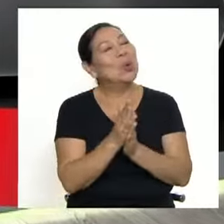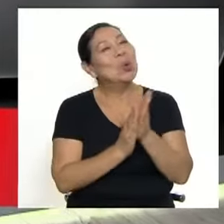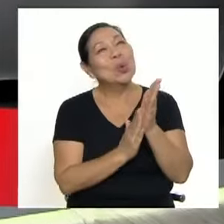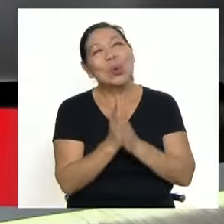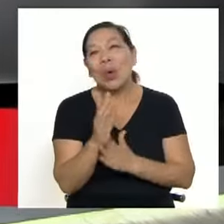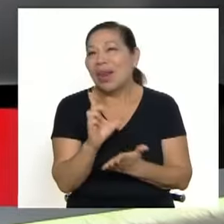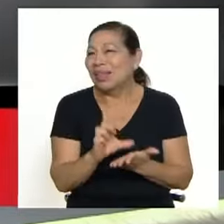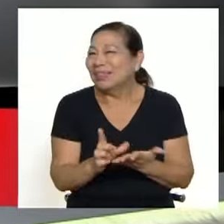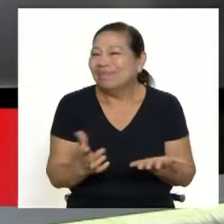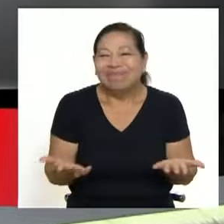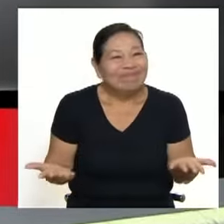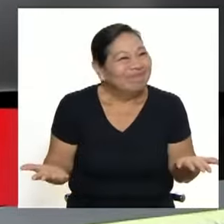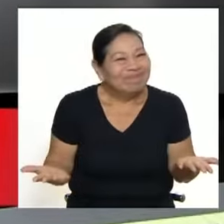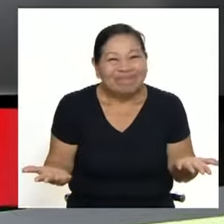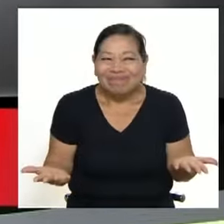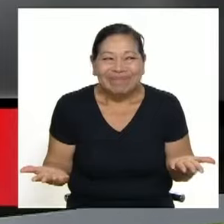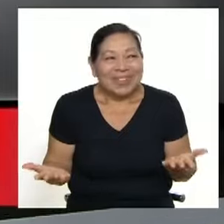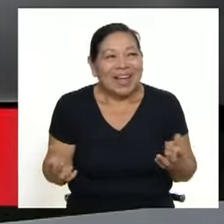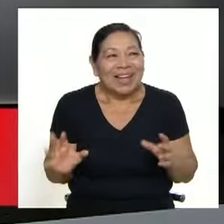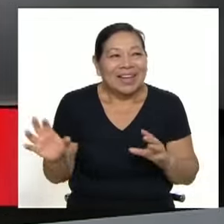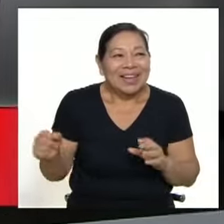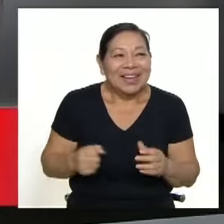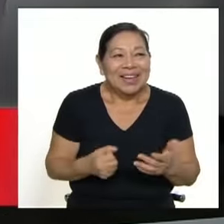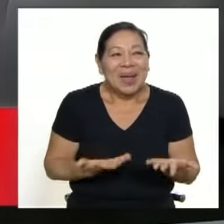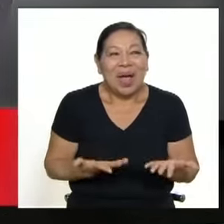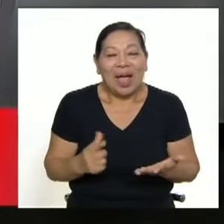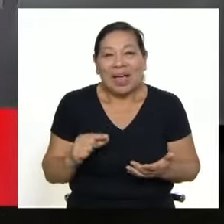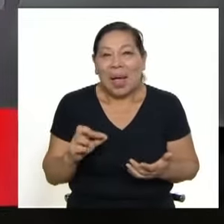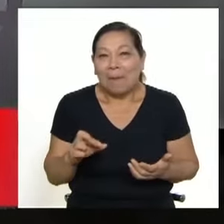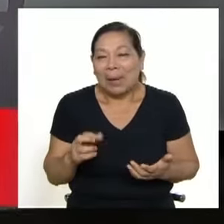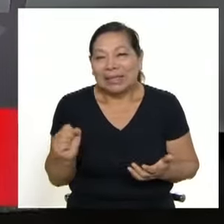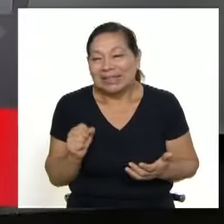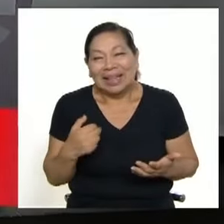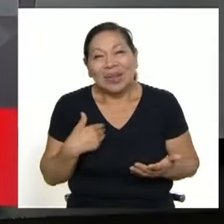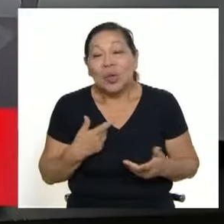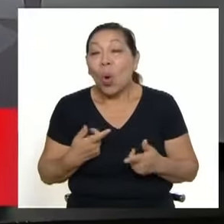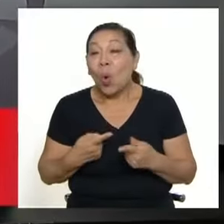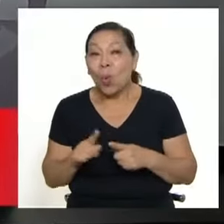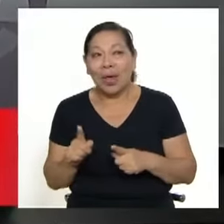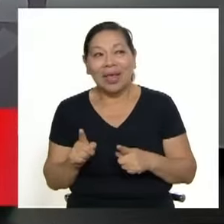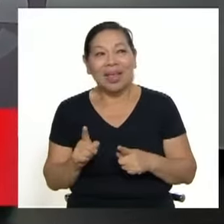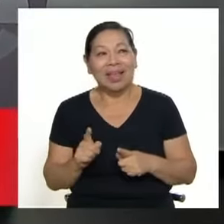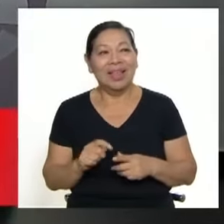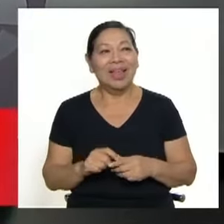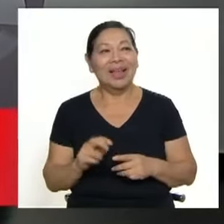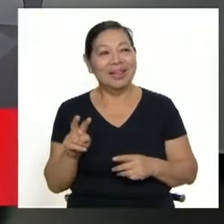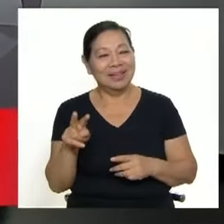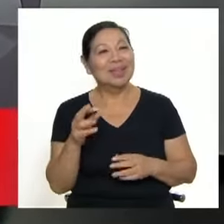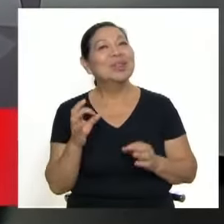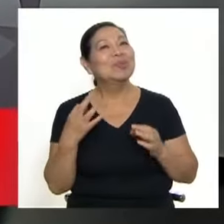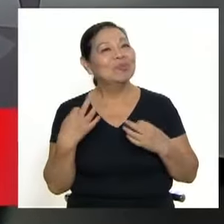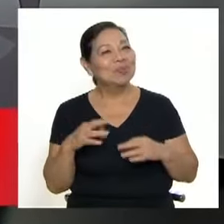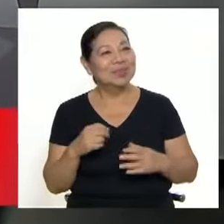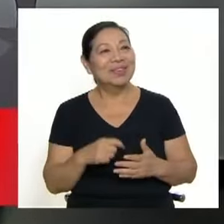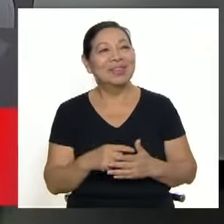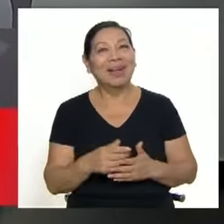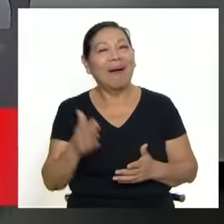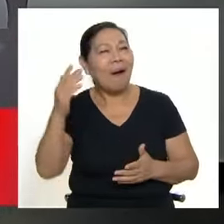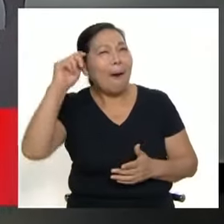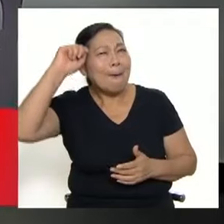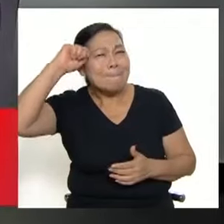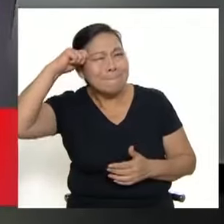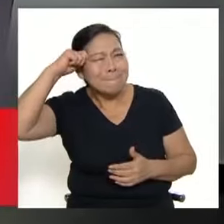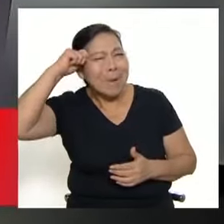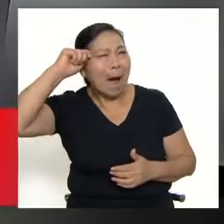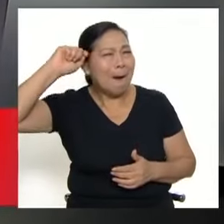Lima. Y no sabe, tengo que agarrar el GPS. Cuando estoy en el campo con los chicos del equipo. No, sí, doy fe de eso. ¿Qué tal